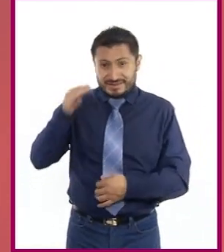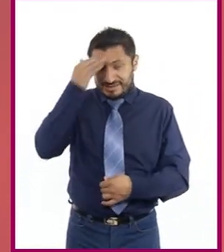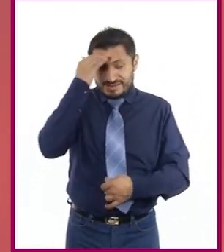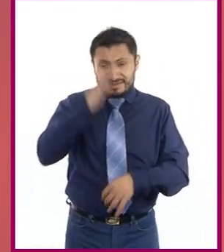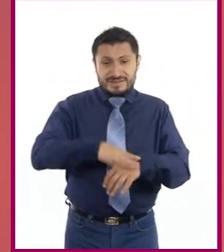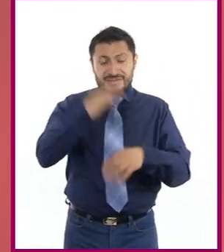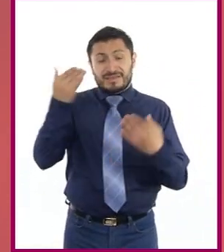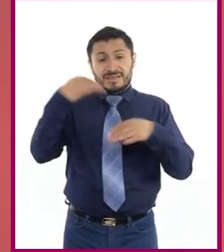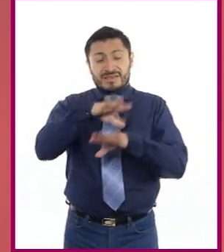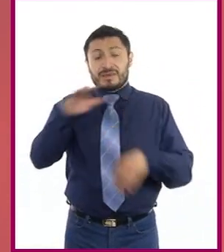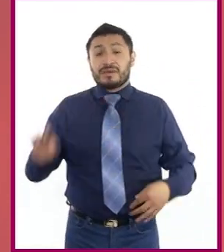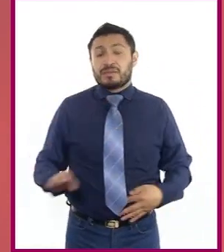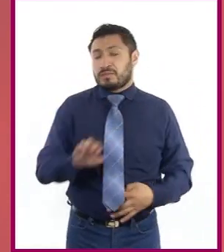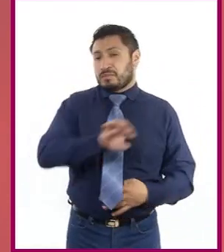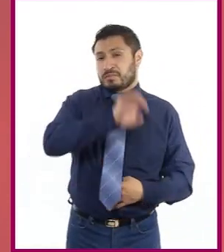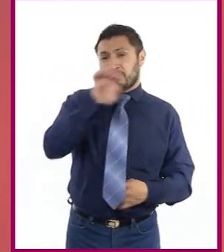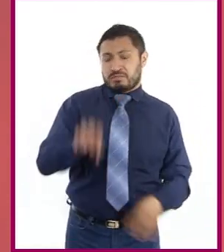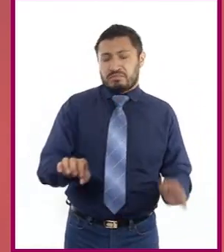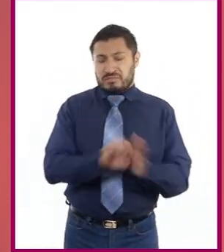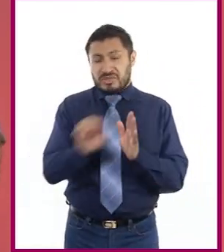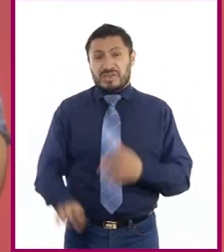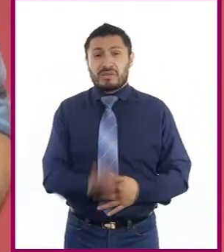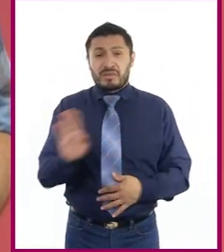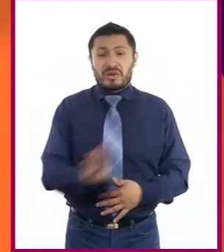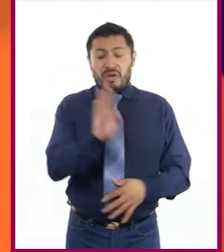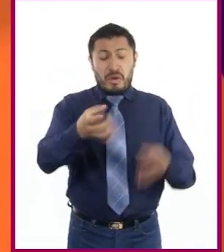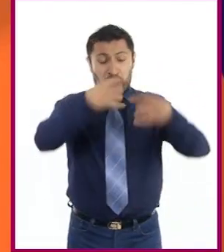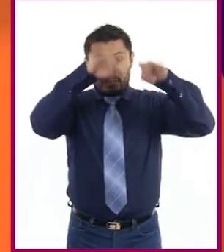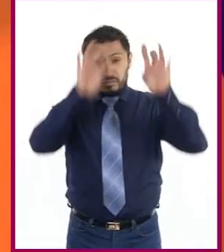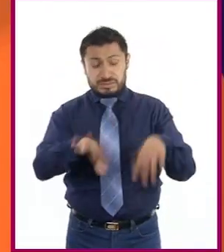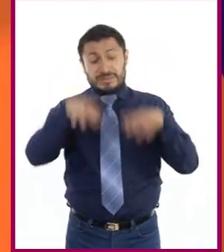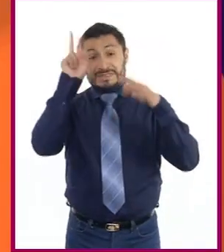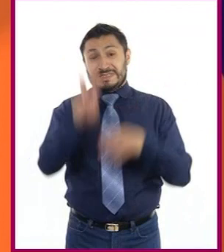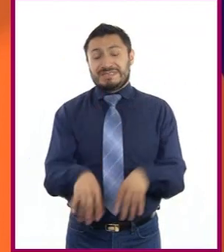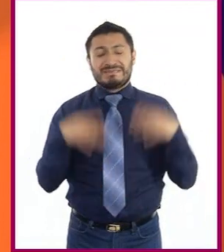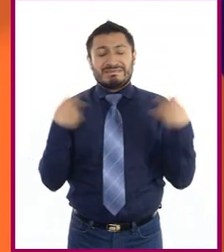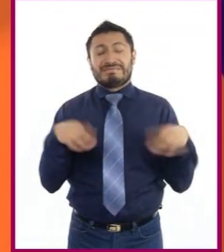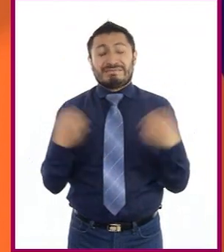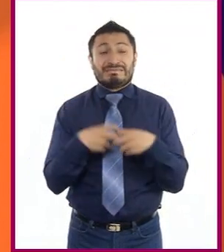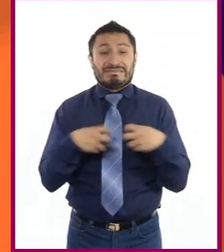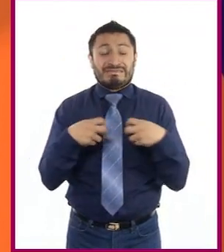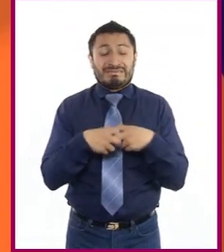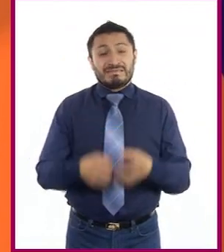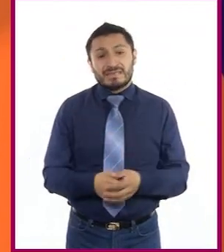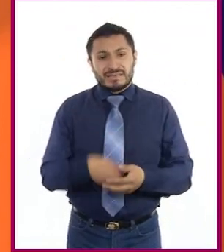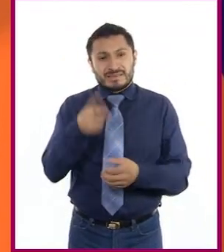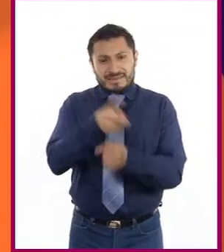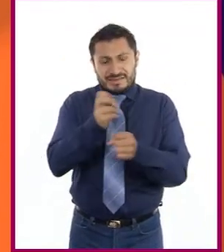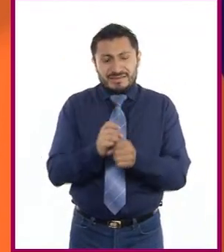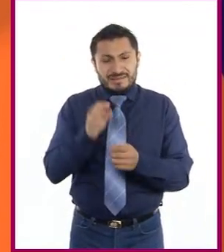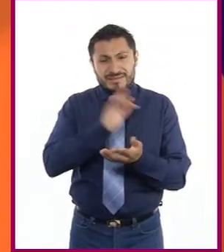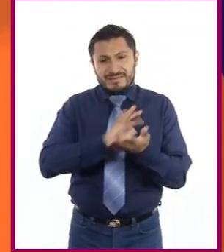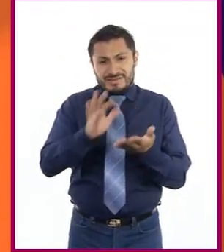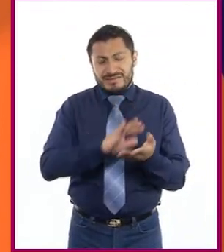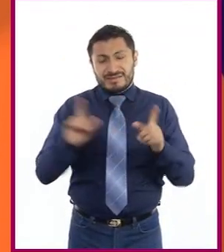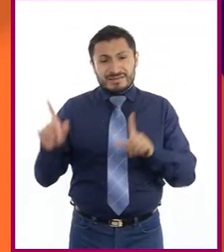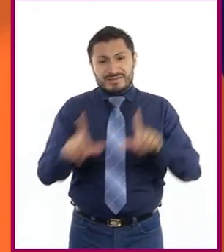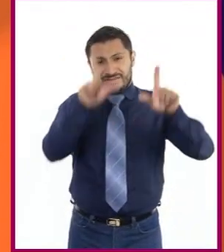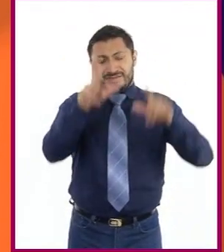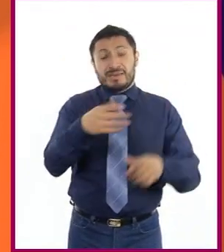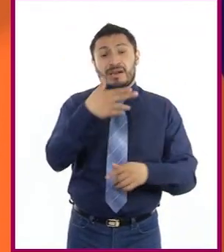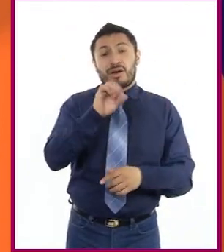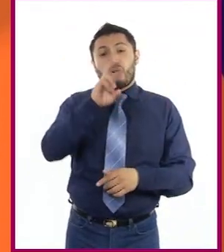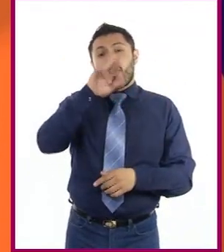La aparición del fantasma de verdad que es escalofriante. Los invito a leer la siguiente escena, en la que